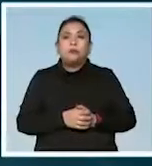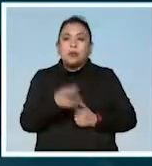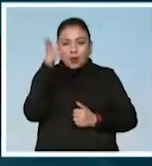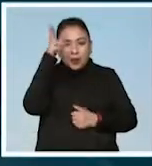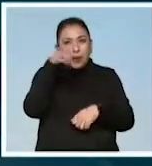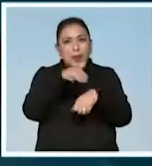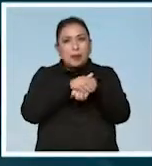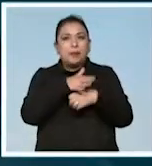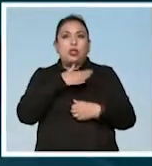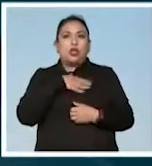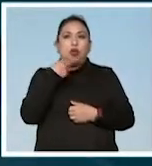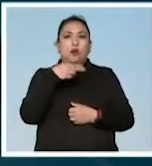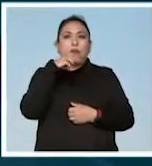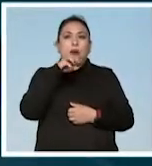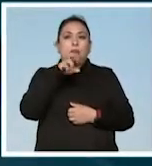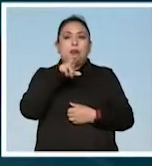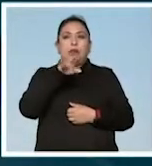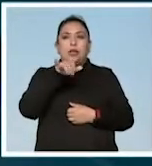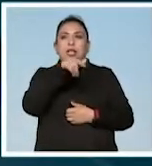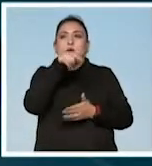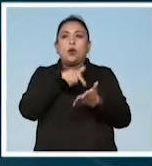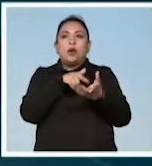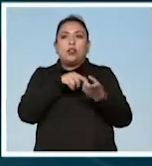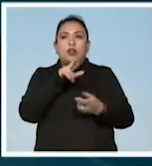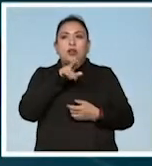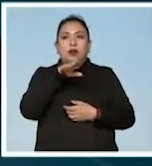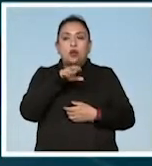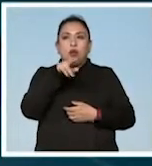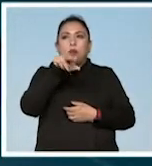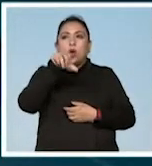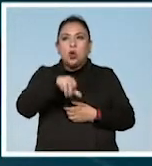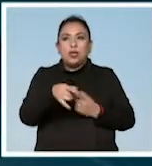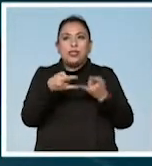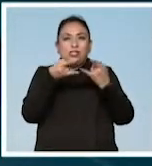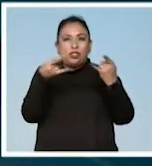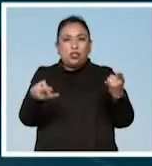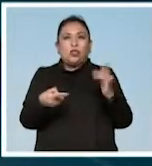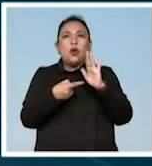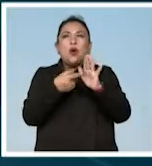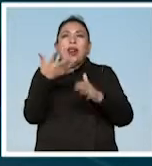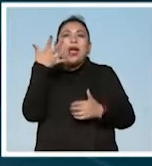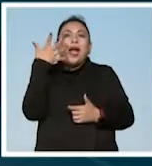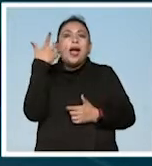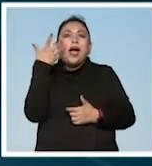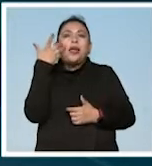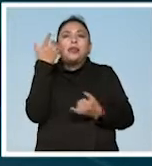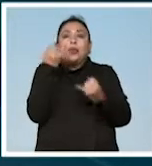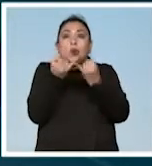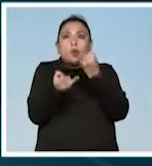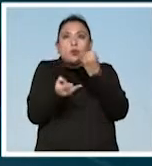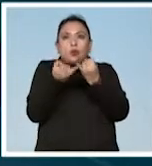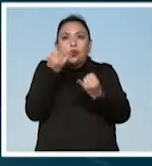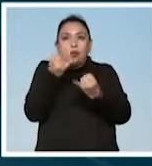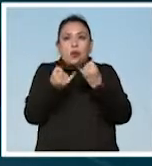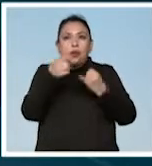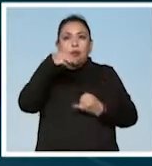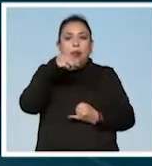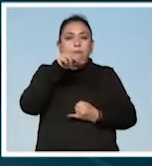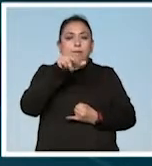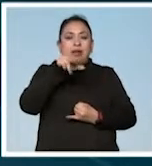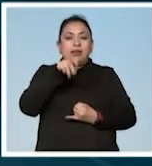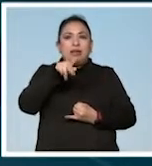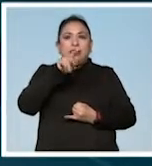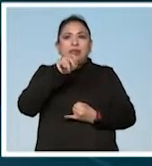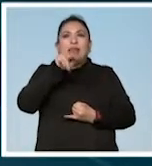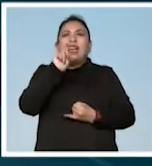Konnichiwa amigos, soy Miri Murasaki y en Rincón Nippon hoy les traigo la historia detrás del gatito más suertudo del mundo. Maneki Neko es la